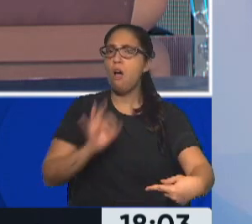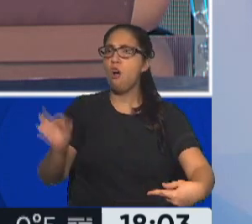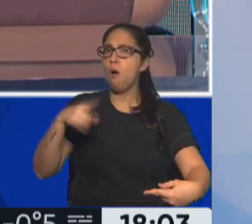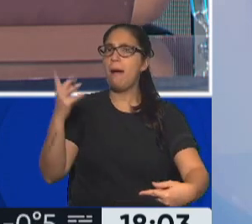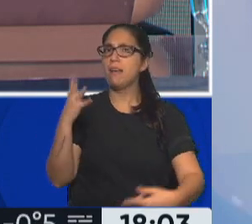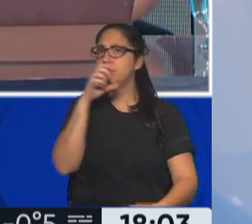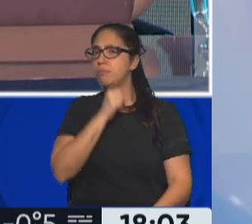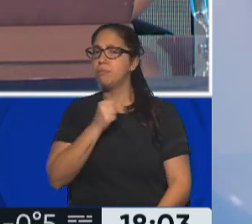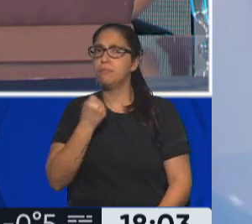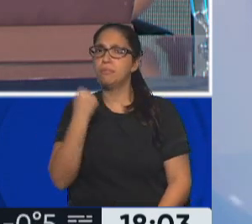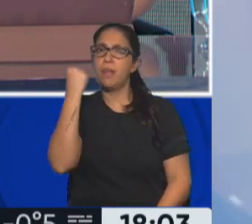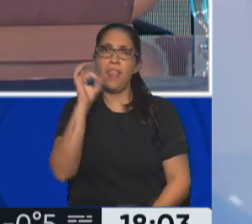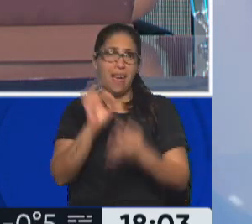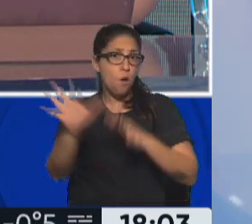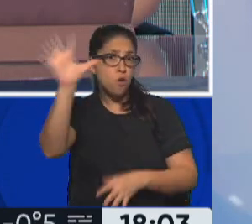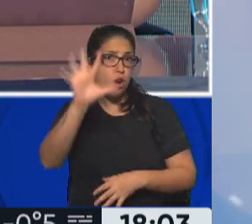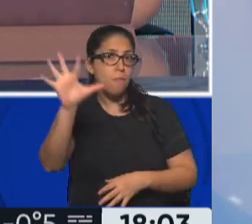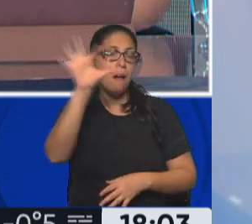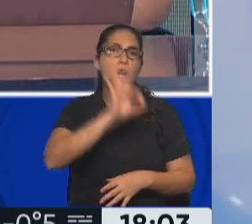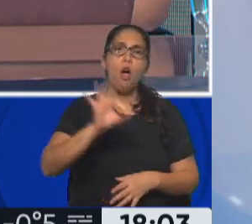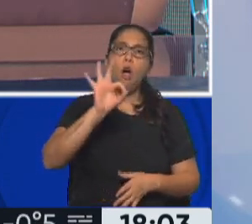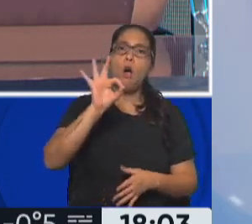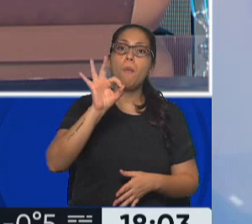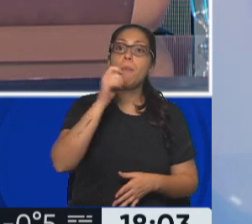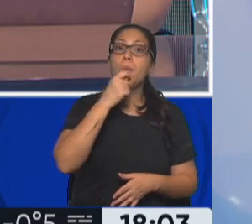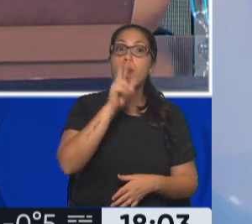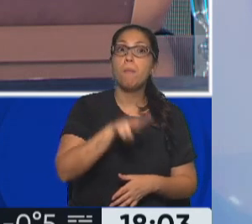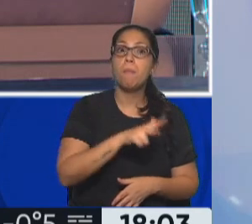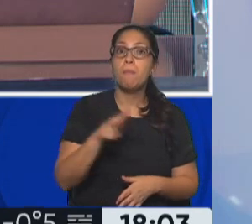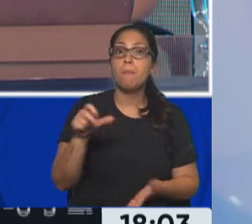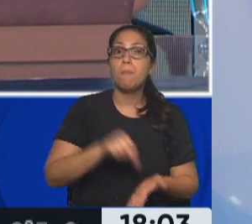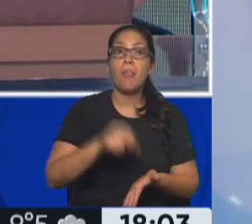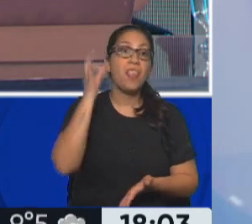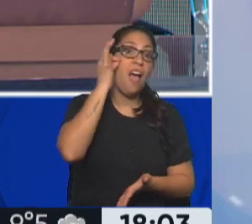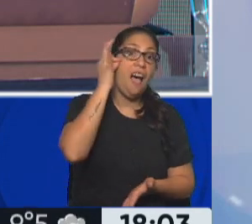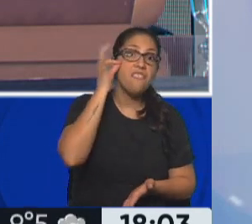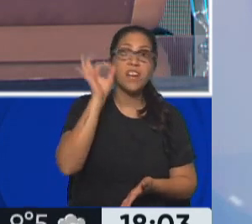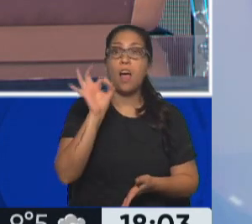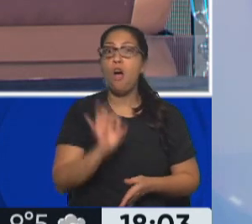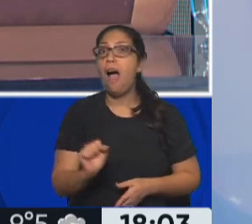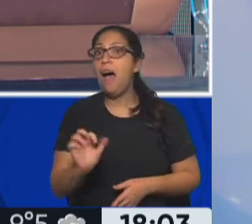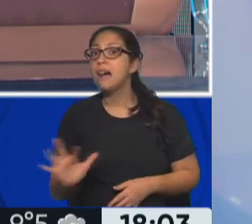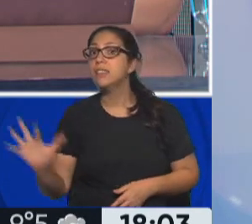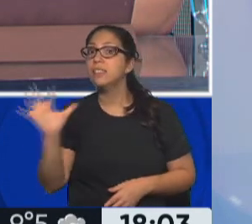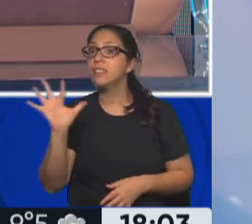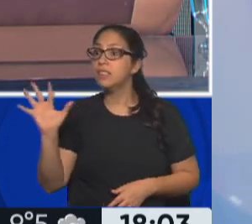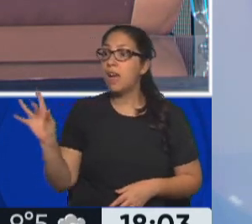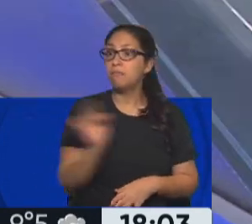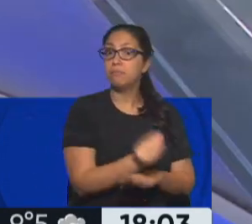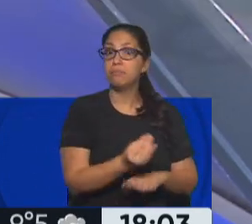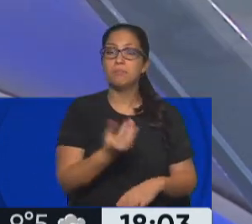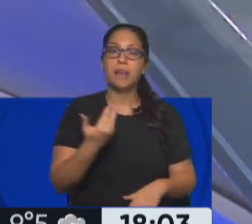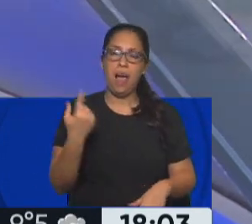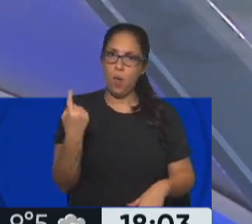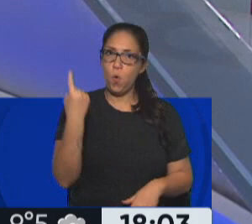nuevamente de Europa o quizás pueden sorprender con un Papa de algún país de África o algún país de Asia, ¿no? De hecho, hay alguien que suena